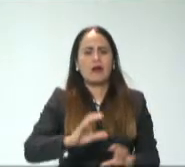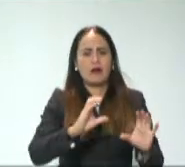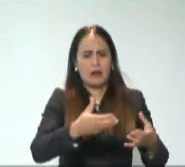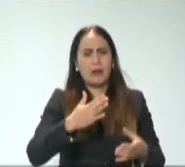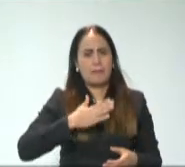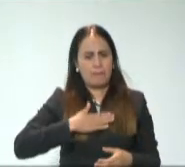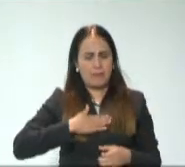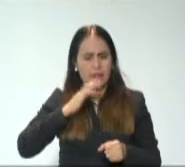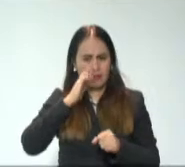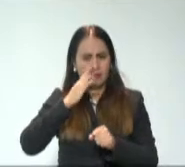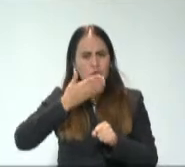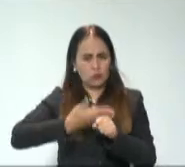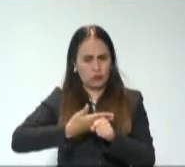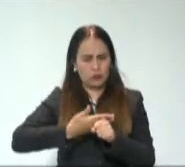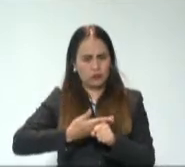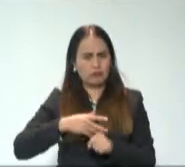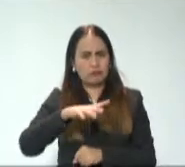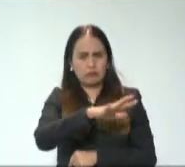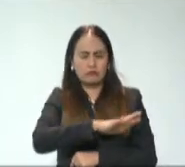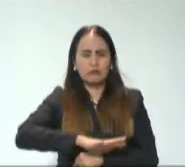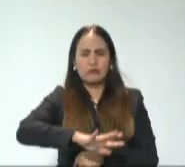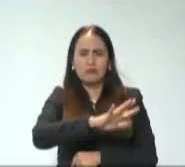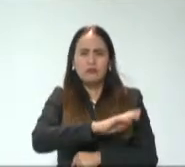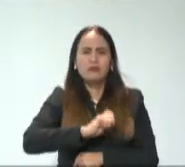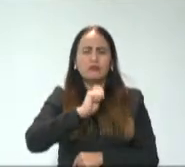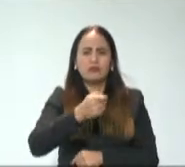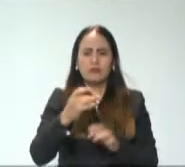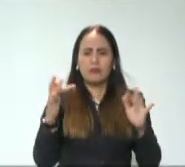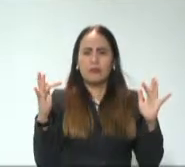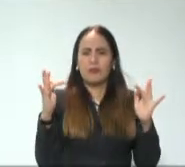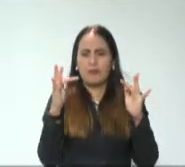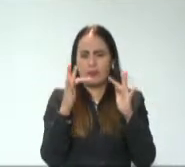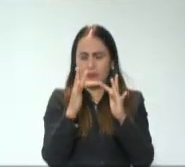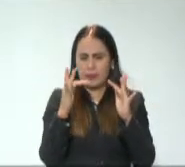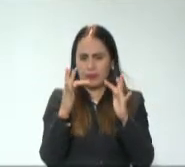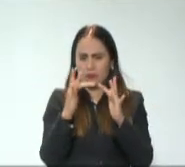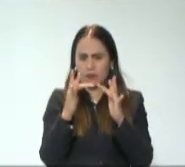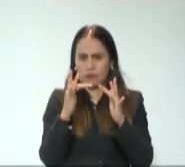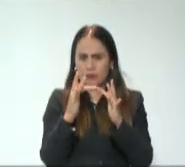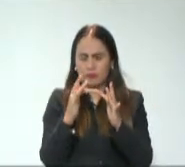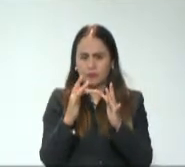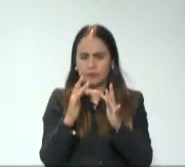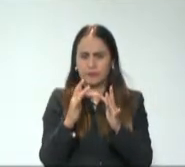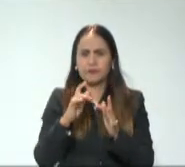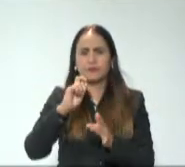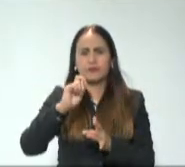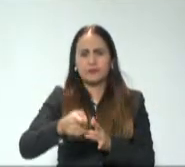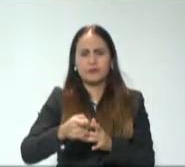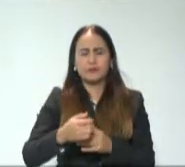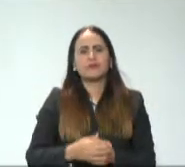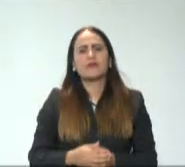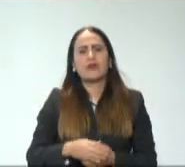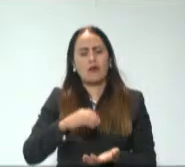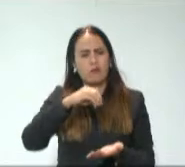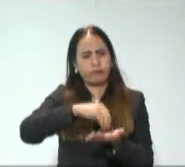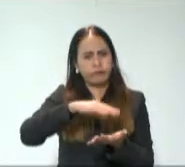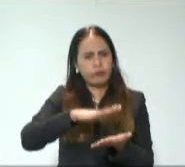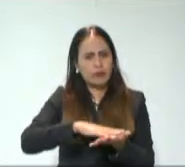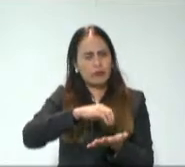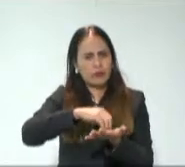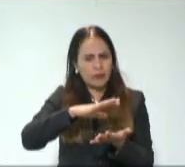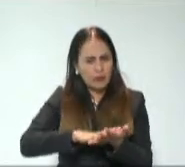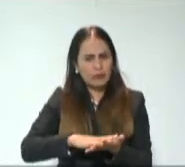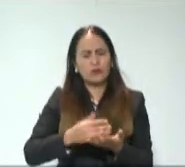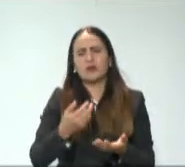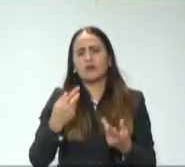cargo tiene de alguna forma el vínculo de ir generando los registros de la ayuda